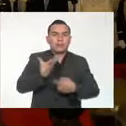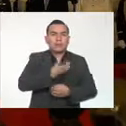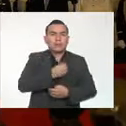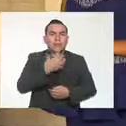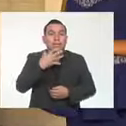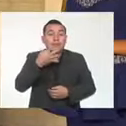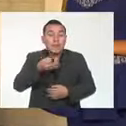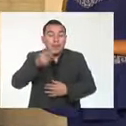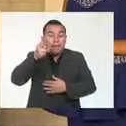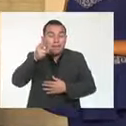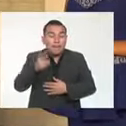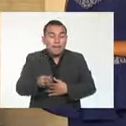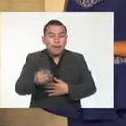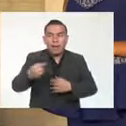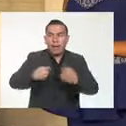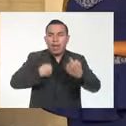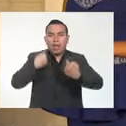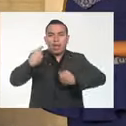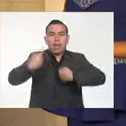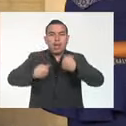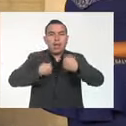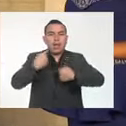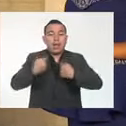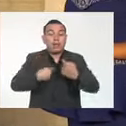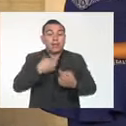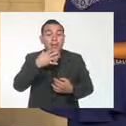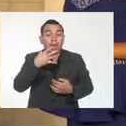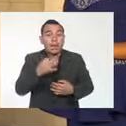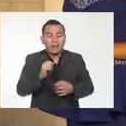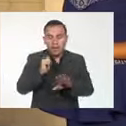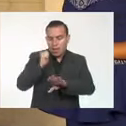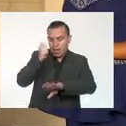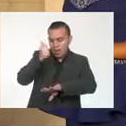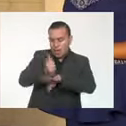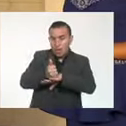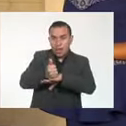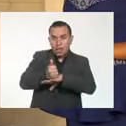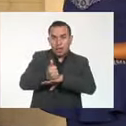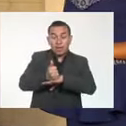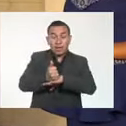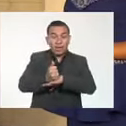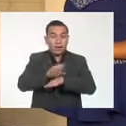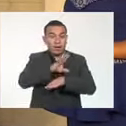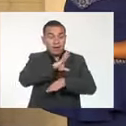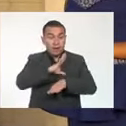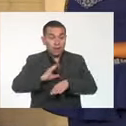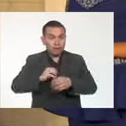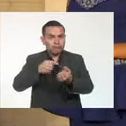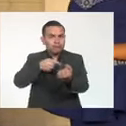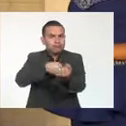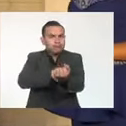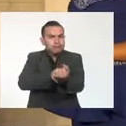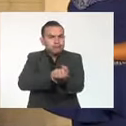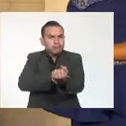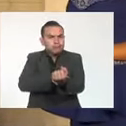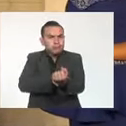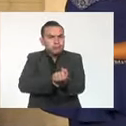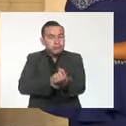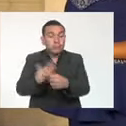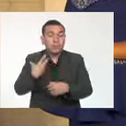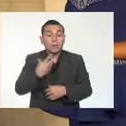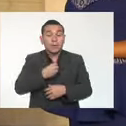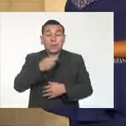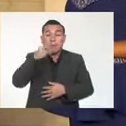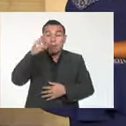misma manera que nos criticaron, que dijeron que no valía la pena construir el Hospital El Salvador, sino que teníamos que traer hospitales carpa, de